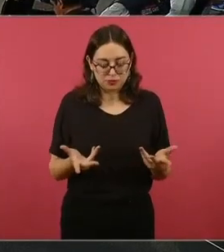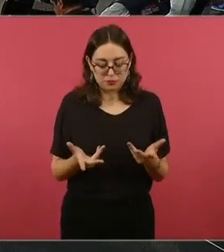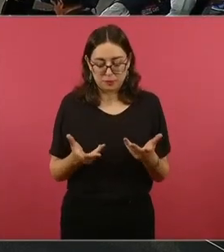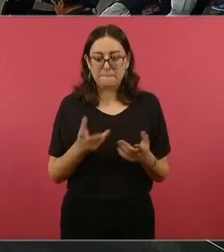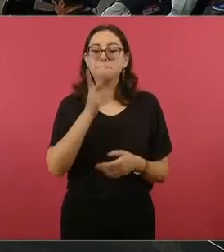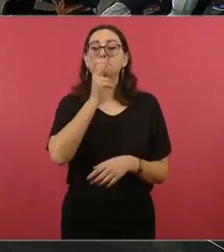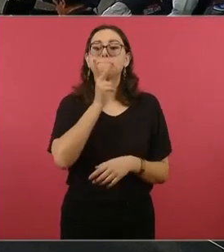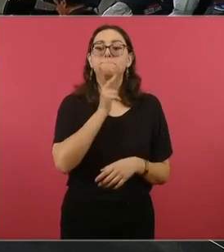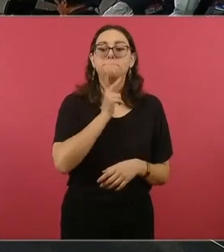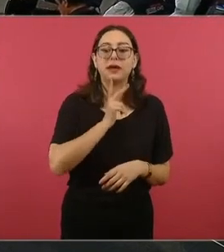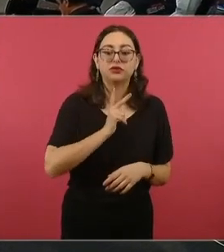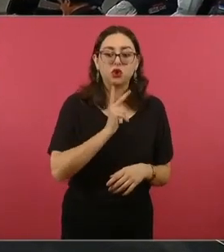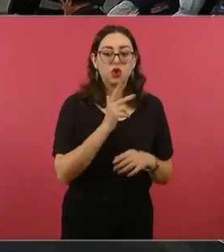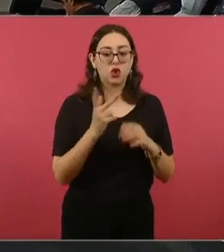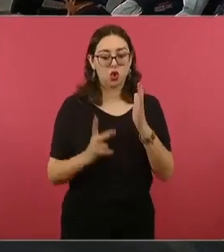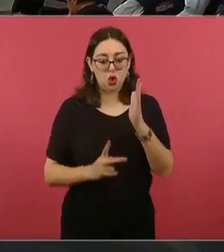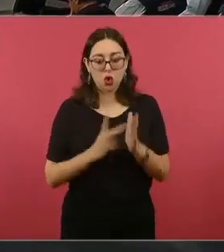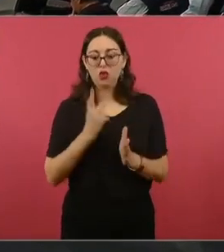no